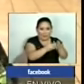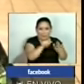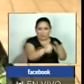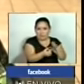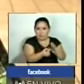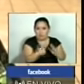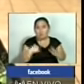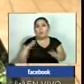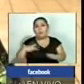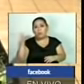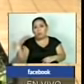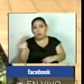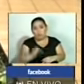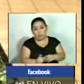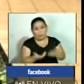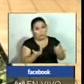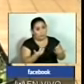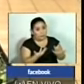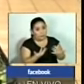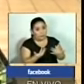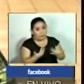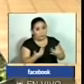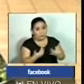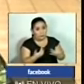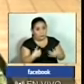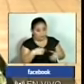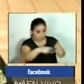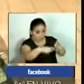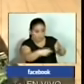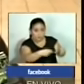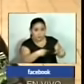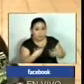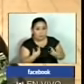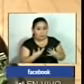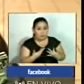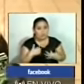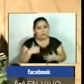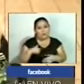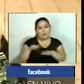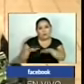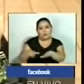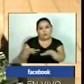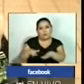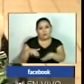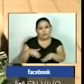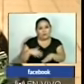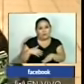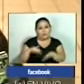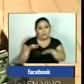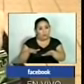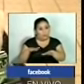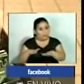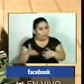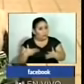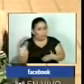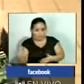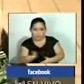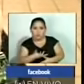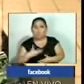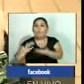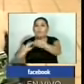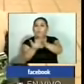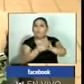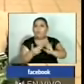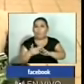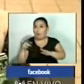acá a reclamar el bono. Sí. Yo le agradezco lo que han hecho con toda la comunidad,